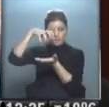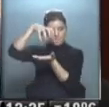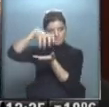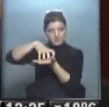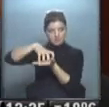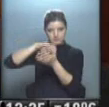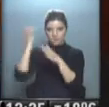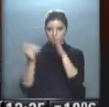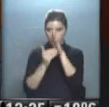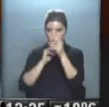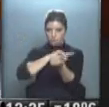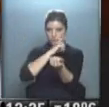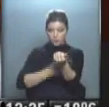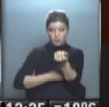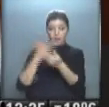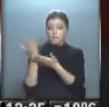distribución,